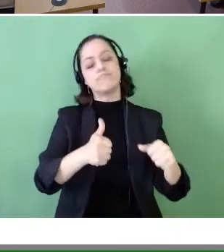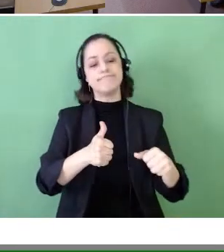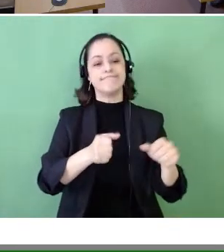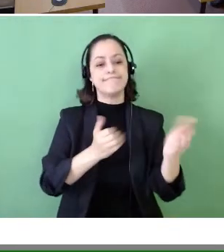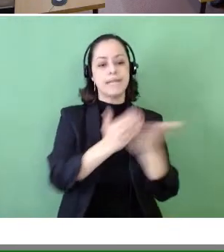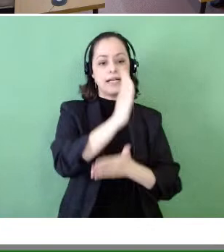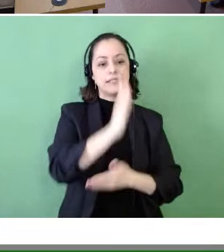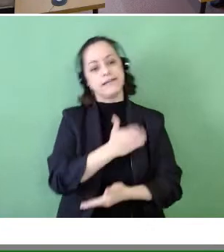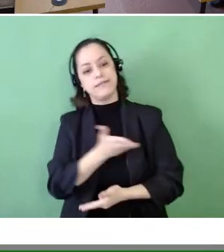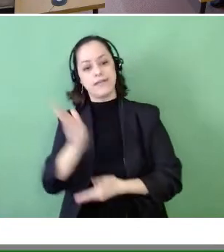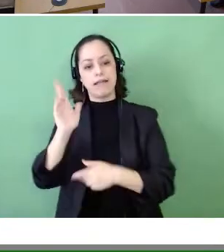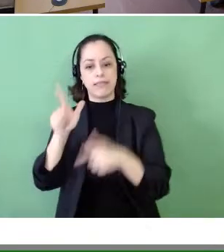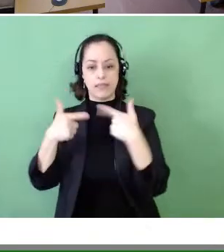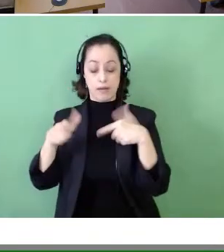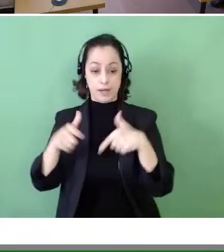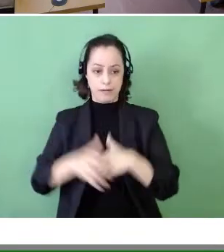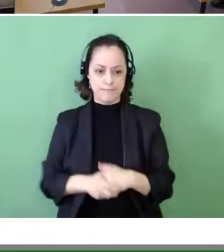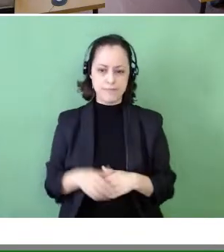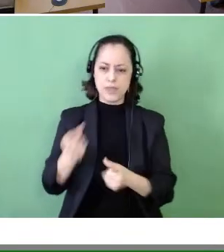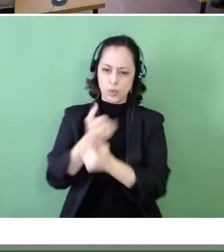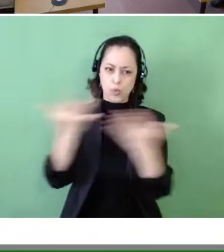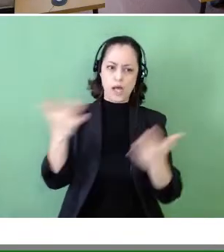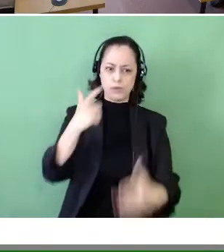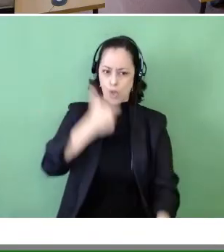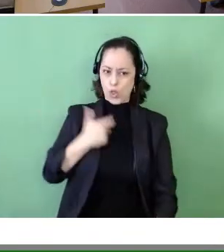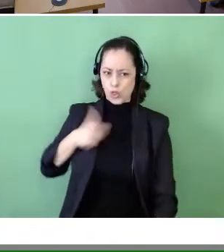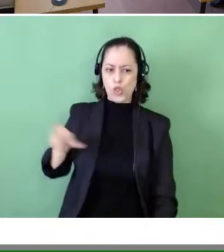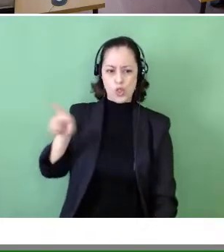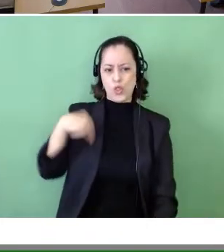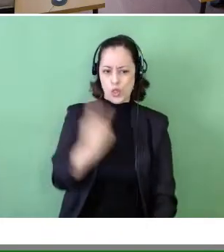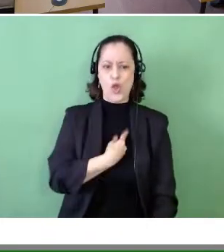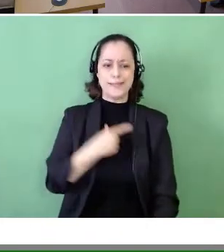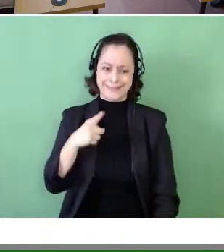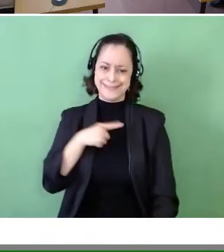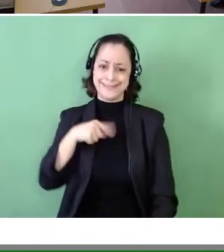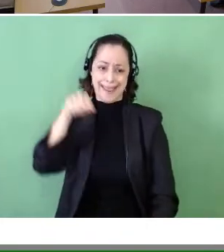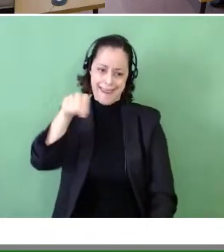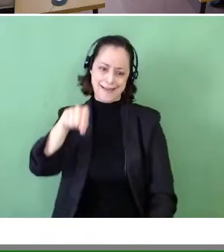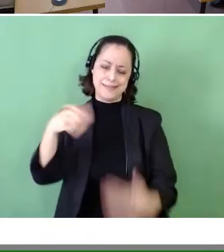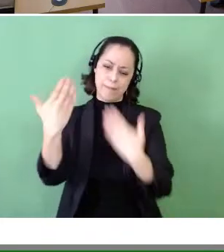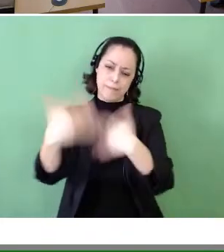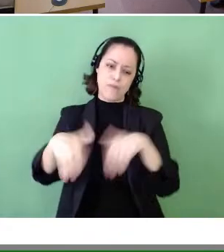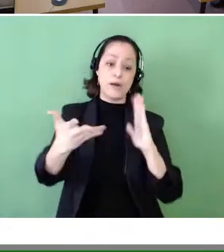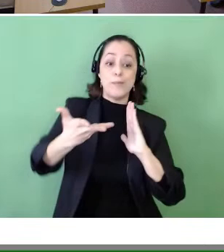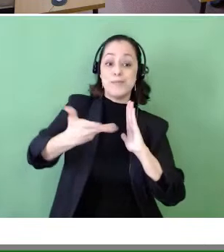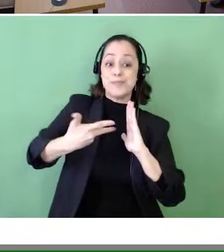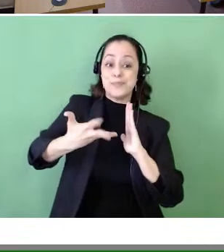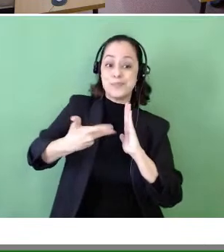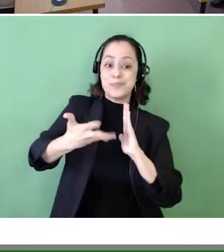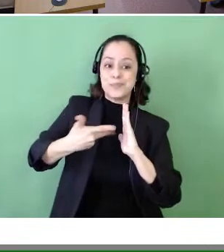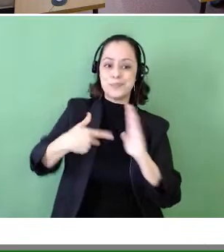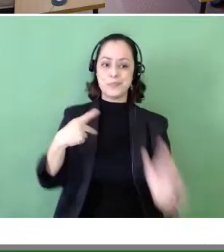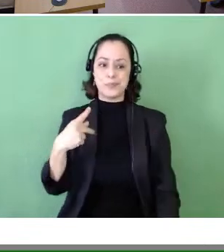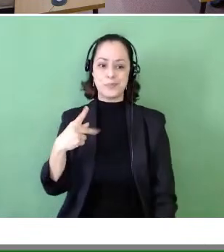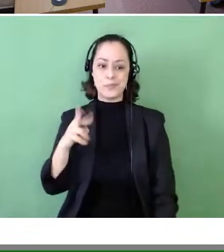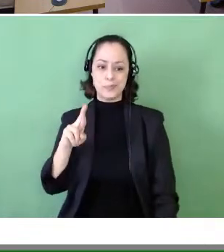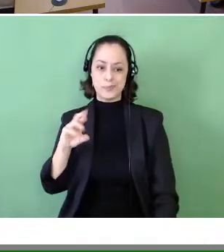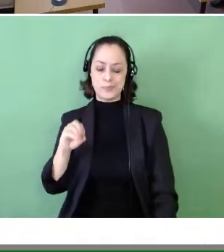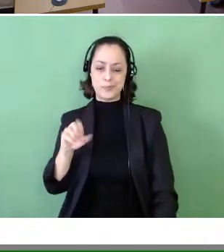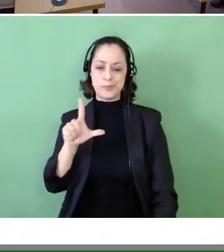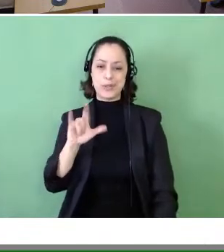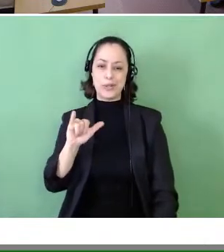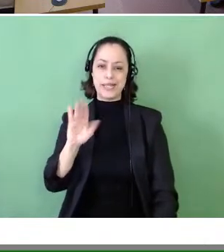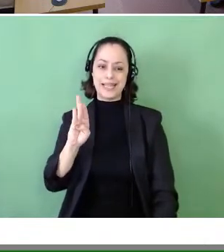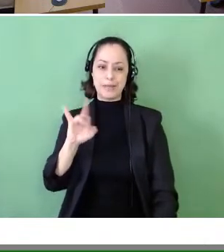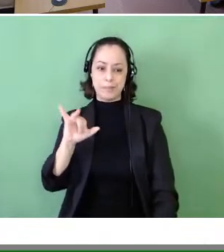como yo, tenemos esta prueba que se llama ProLibras. Pero percibimos aquí que